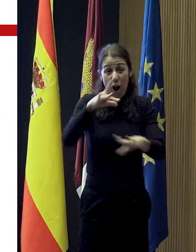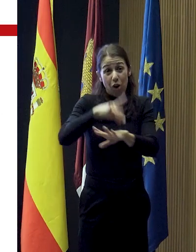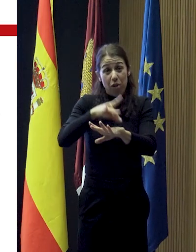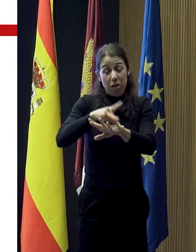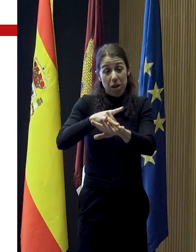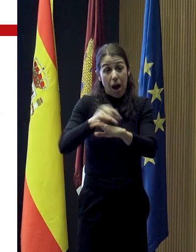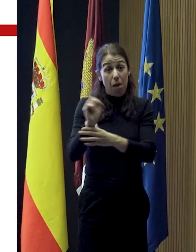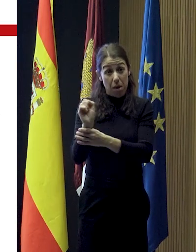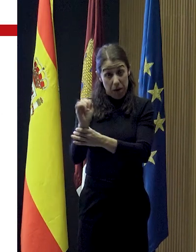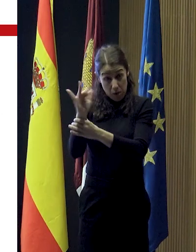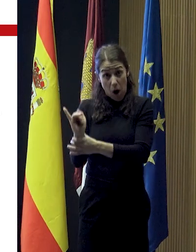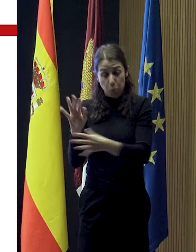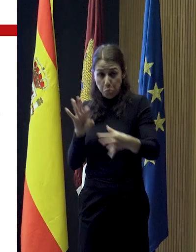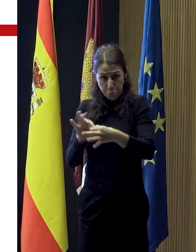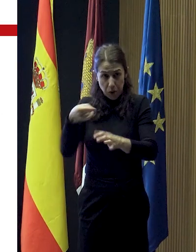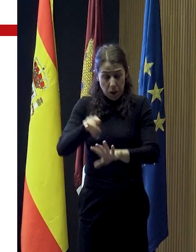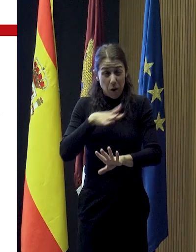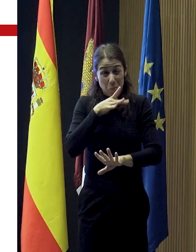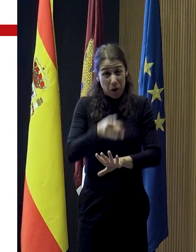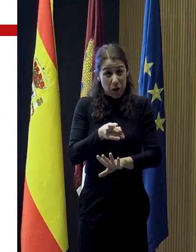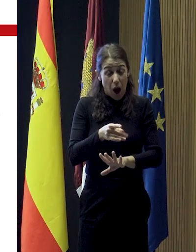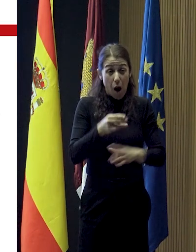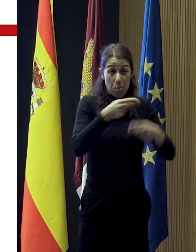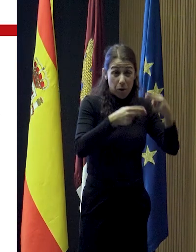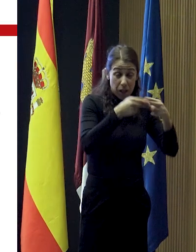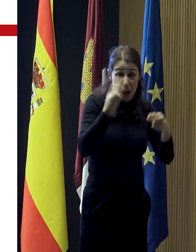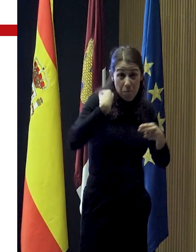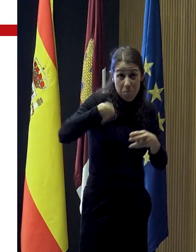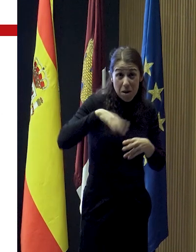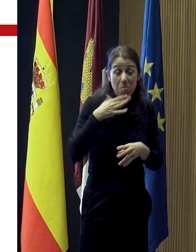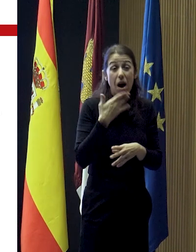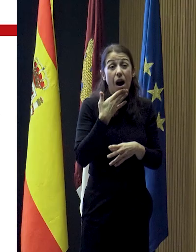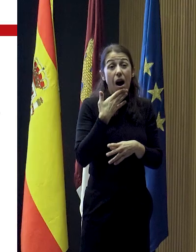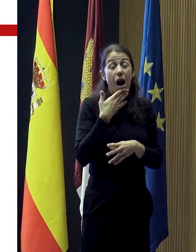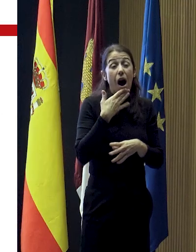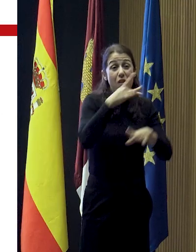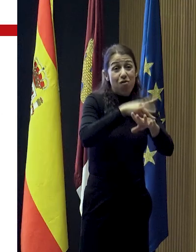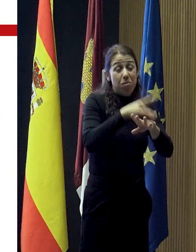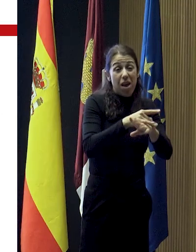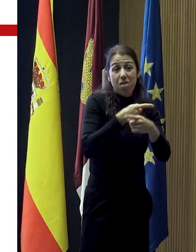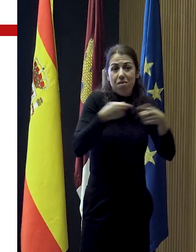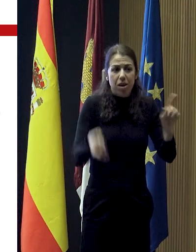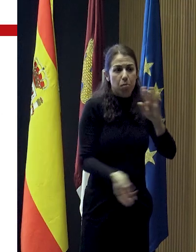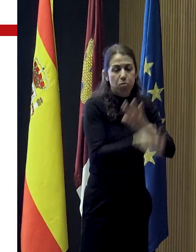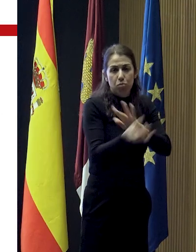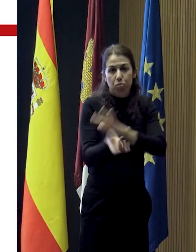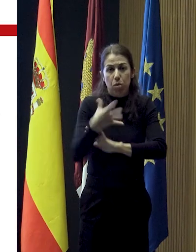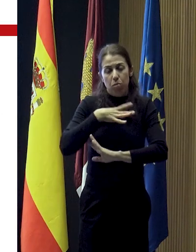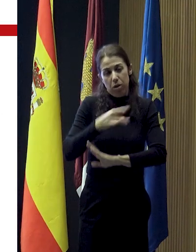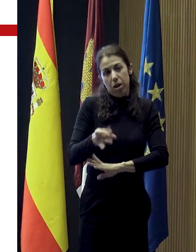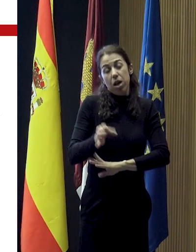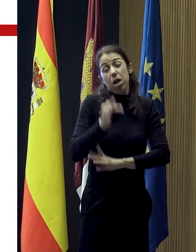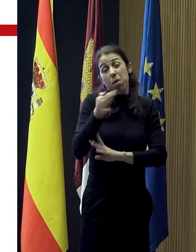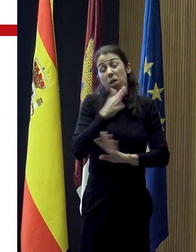de Parkinson, por ejemplo. O sea que la misma proteína puede dar lugar a distintas patologías, ¿vale?